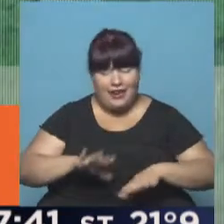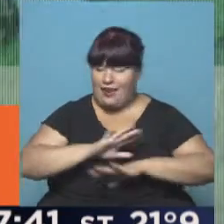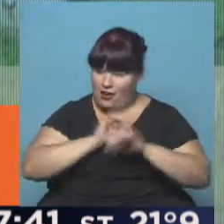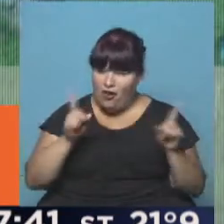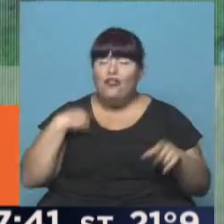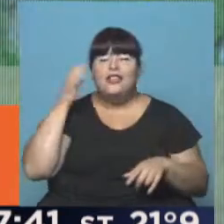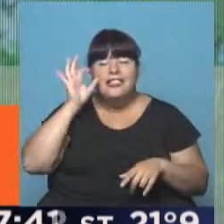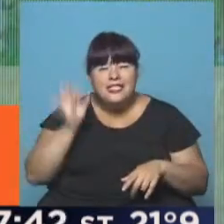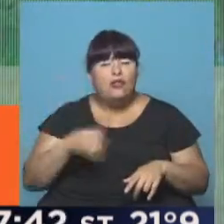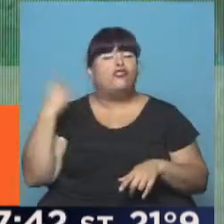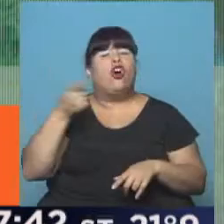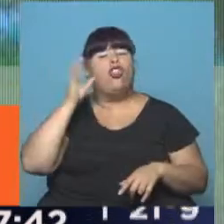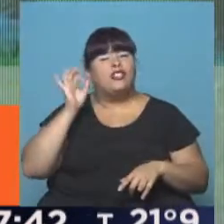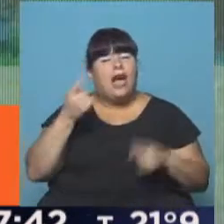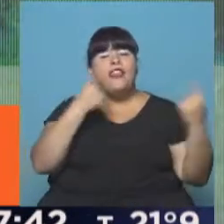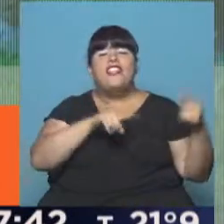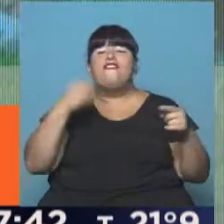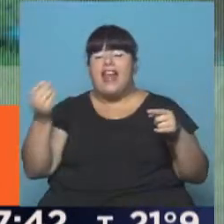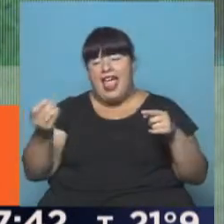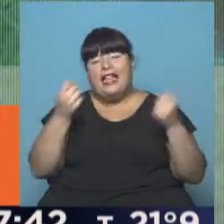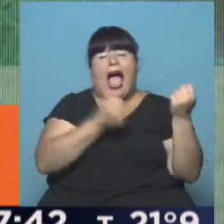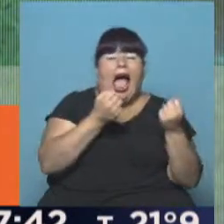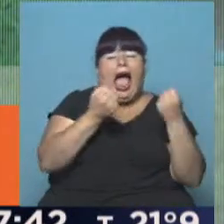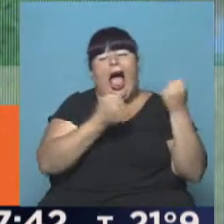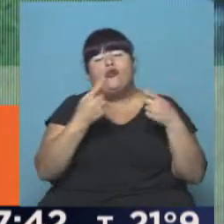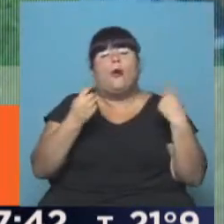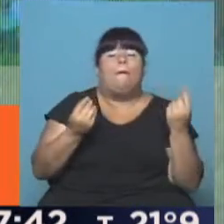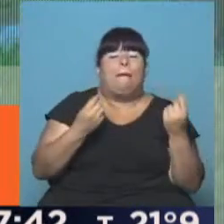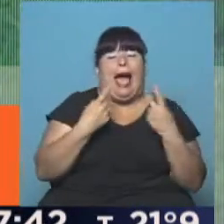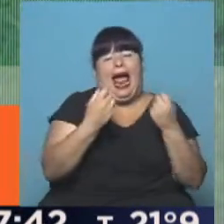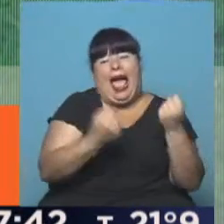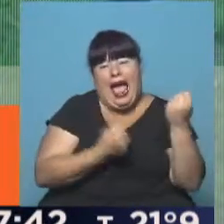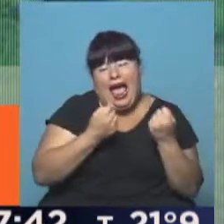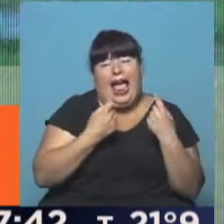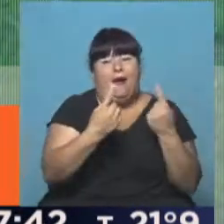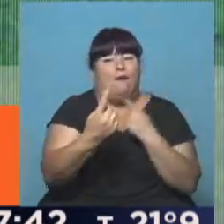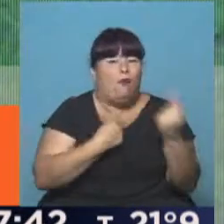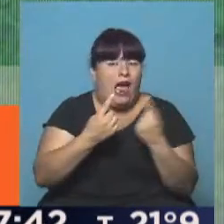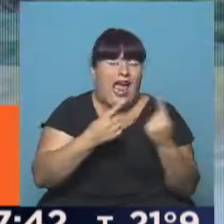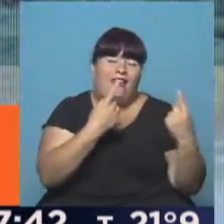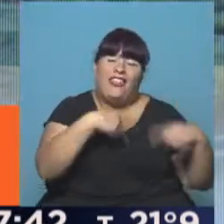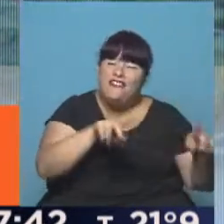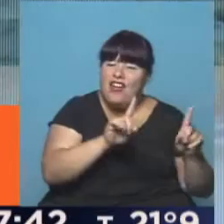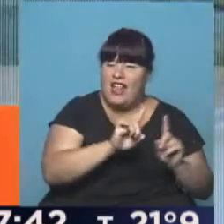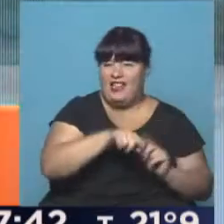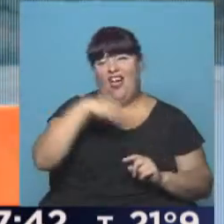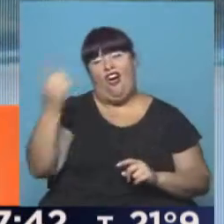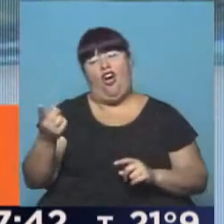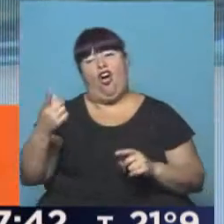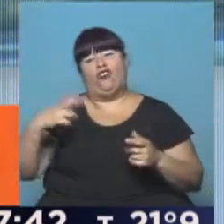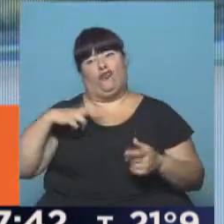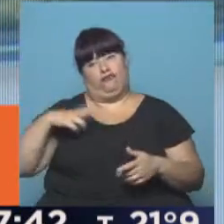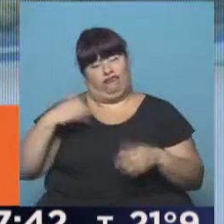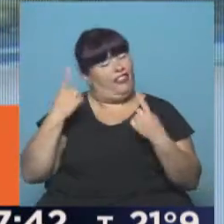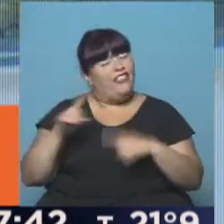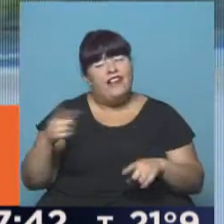porque sabemos, todo el mundo sabe la diferencia acá entre un auto, un autito para poder tener que moverse, movilizarse y un bien